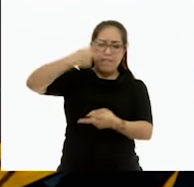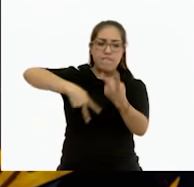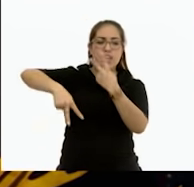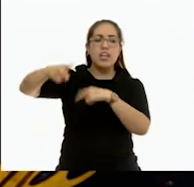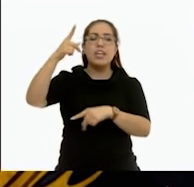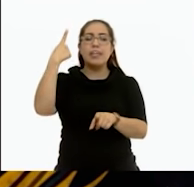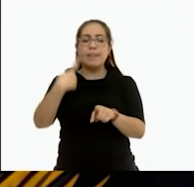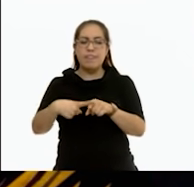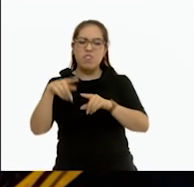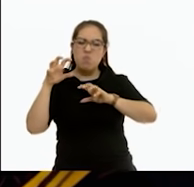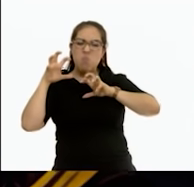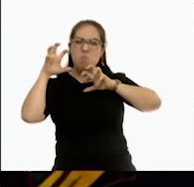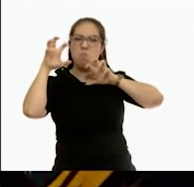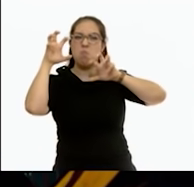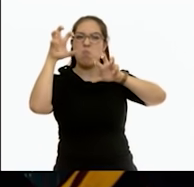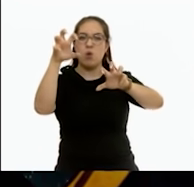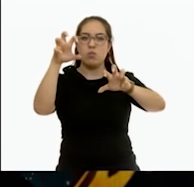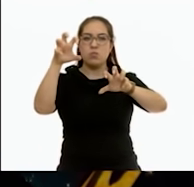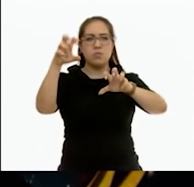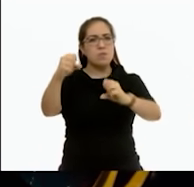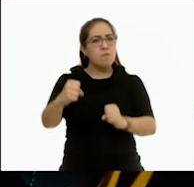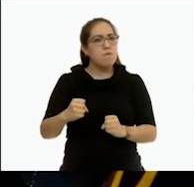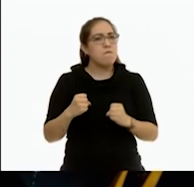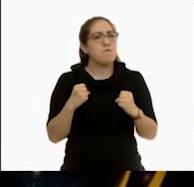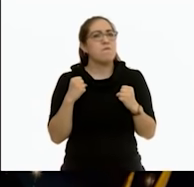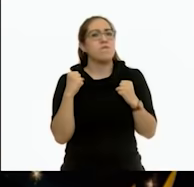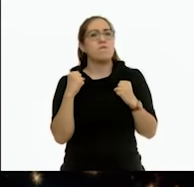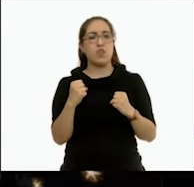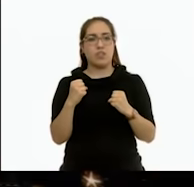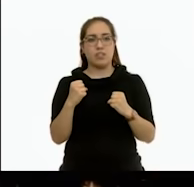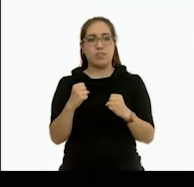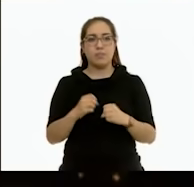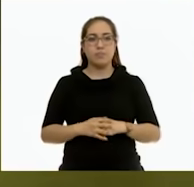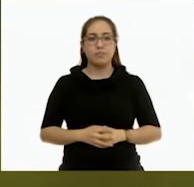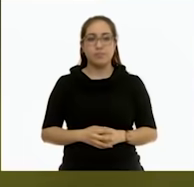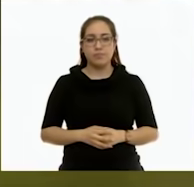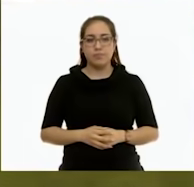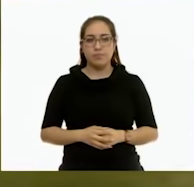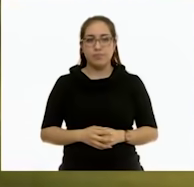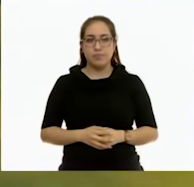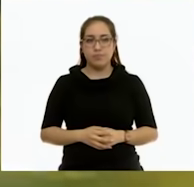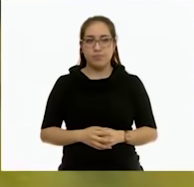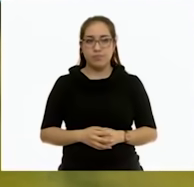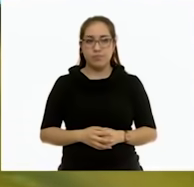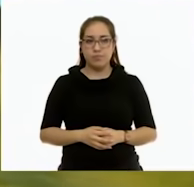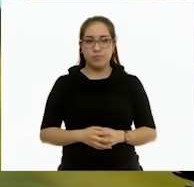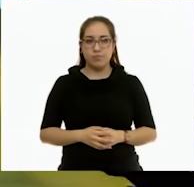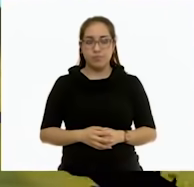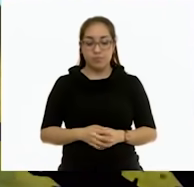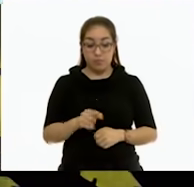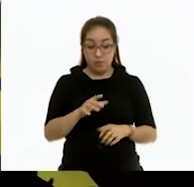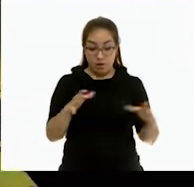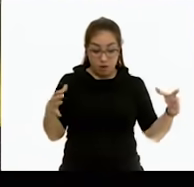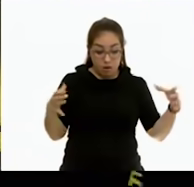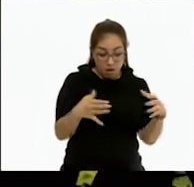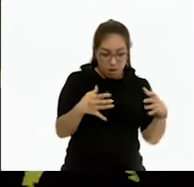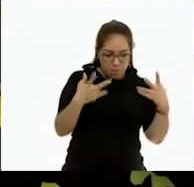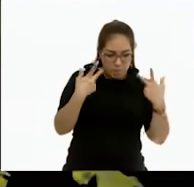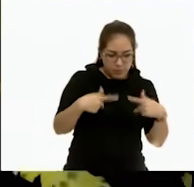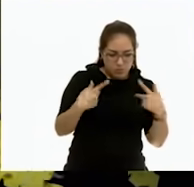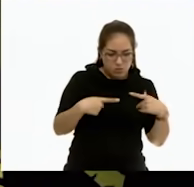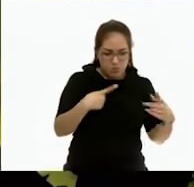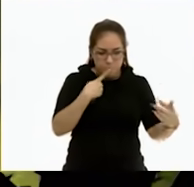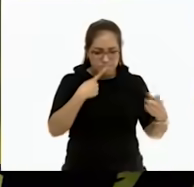into osi buenak, ameo ayevine tiak, kumehiakim, que hunuka yehueyo,